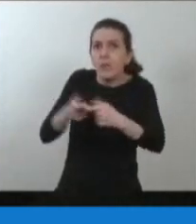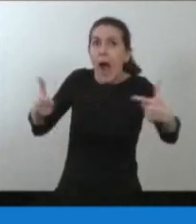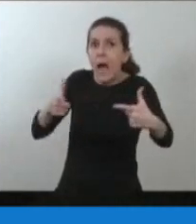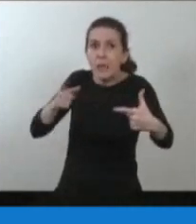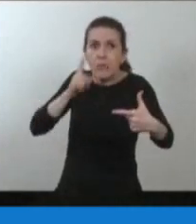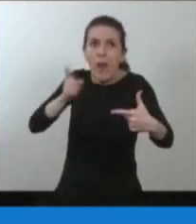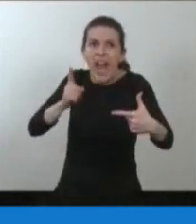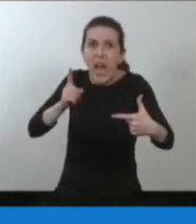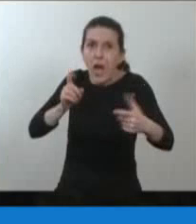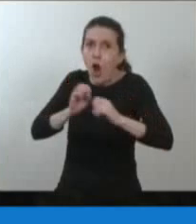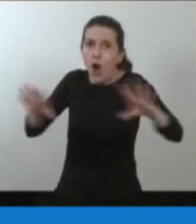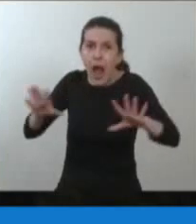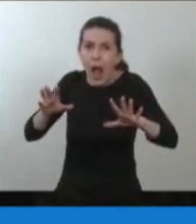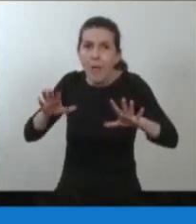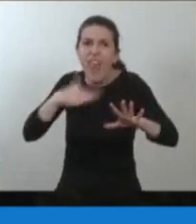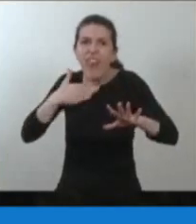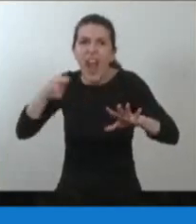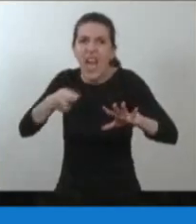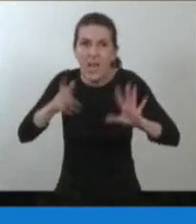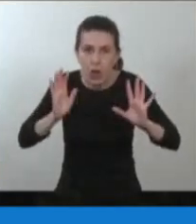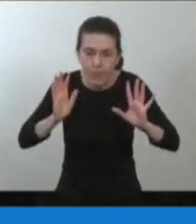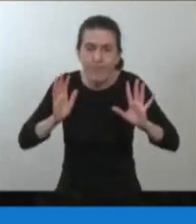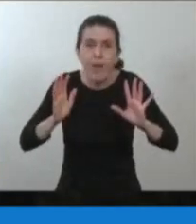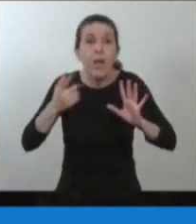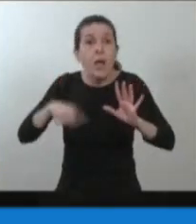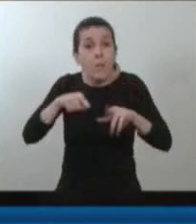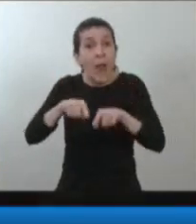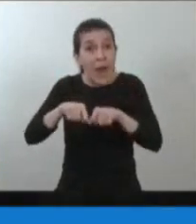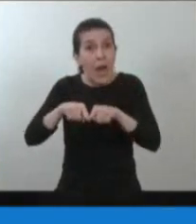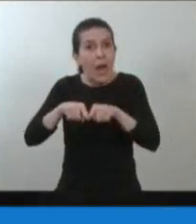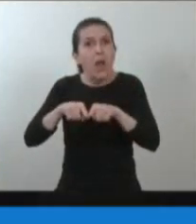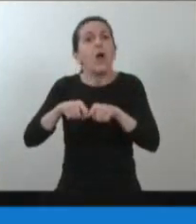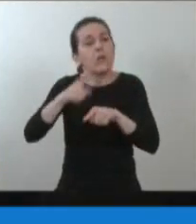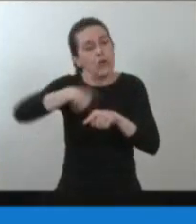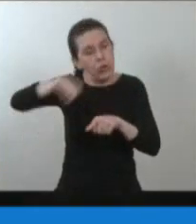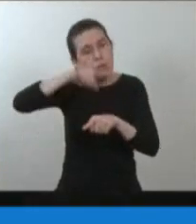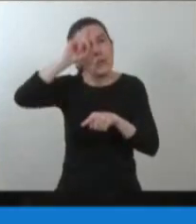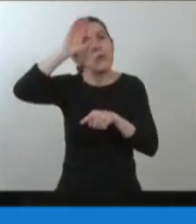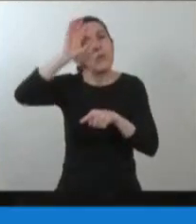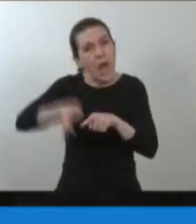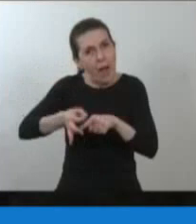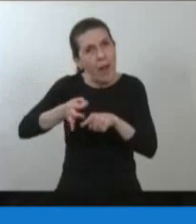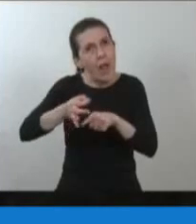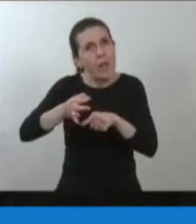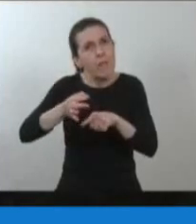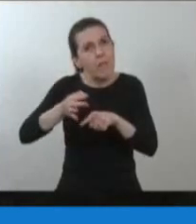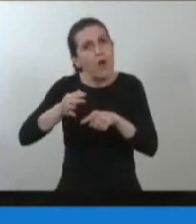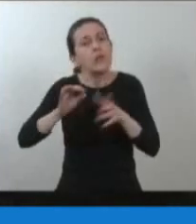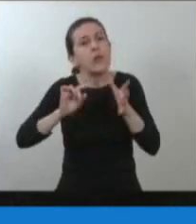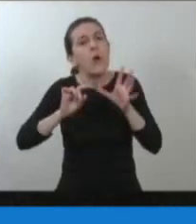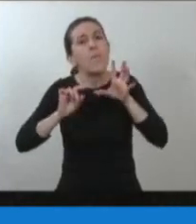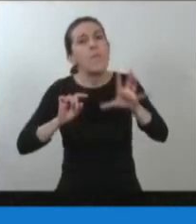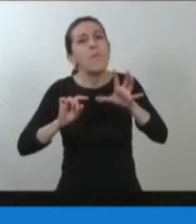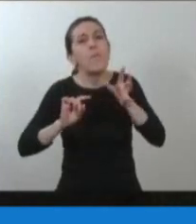del delito se vuelve más acuciante pero eso no quiere decir que nosotros no sepamos lo que pasa en el interior de la provincia